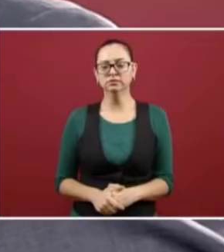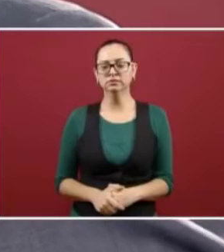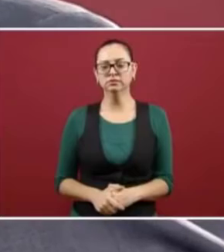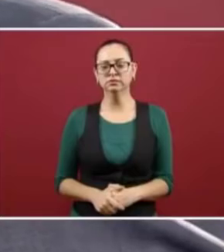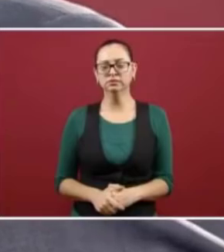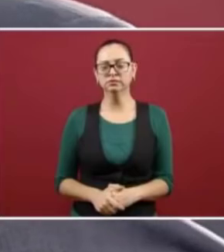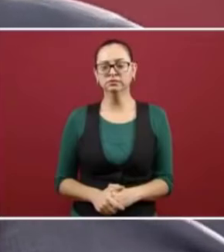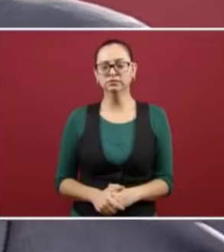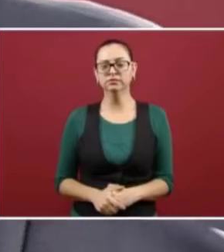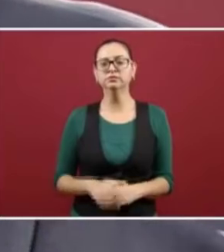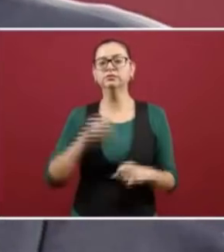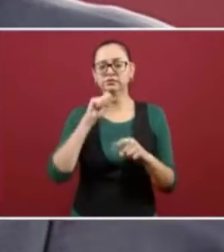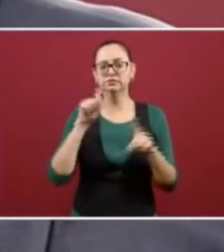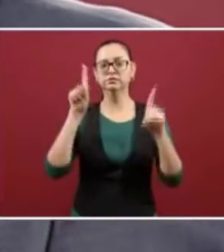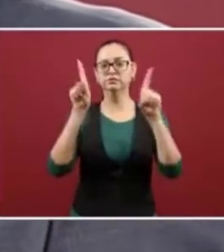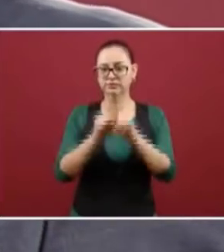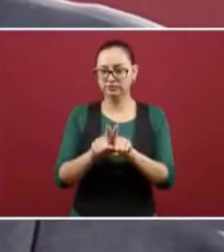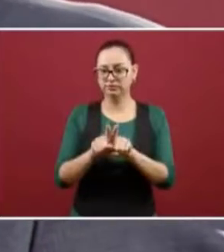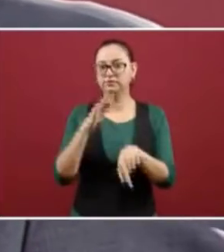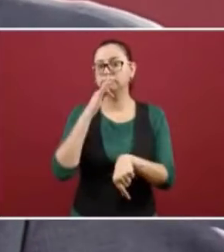y les adelantamos